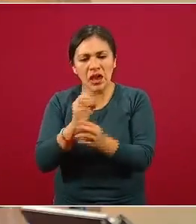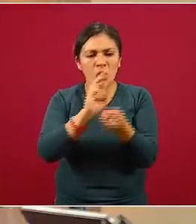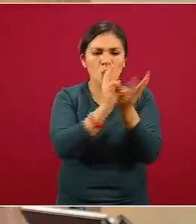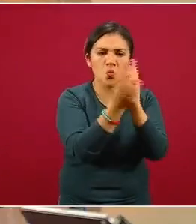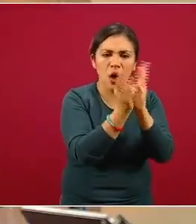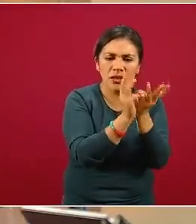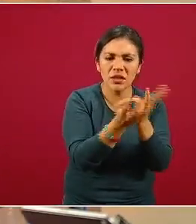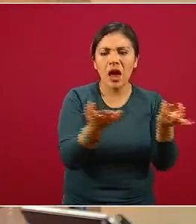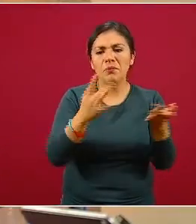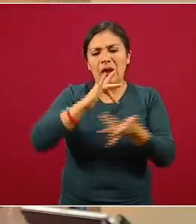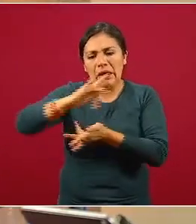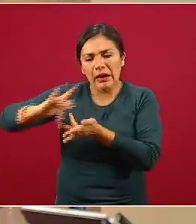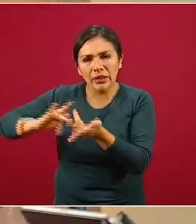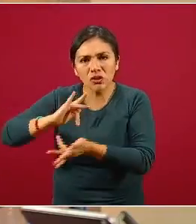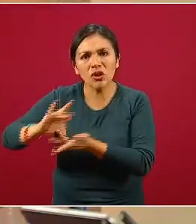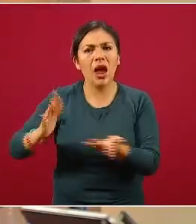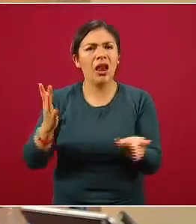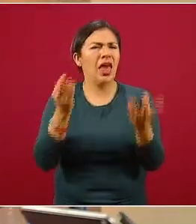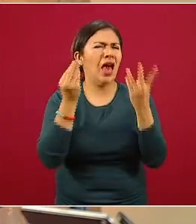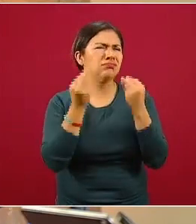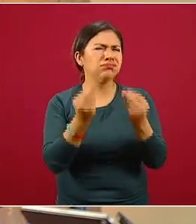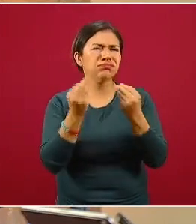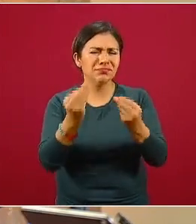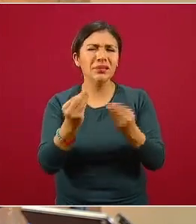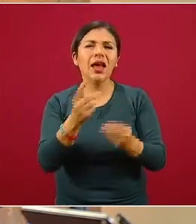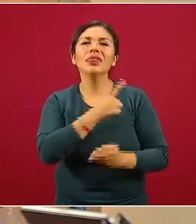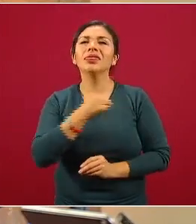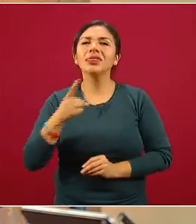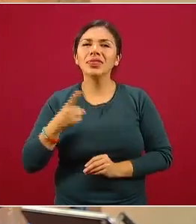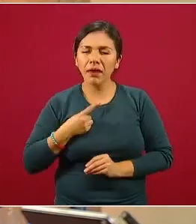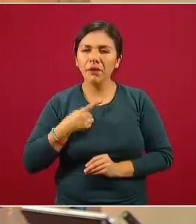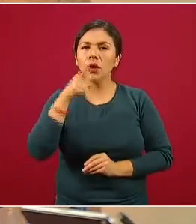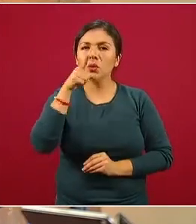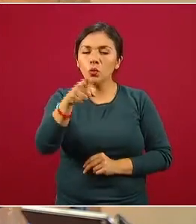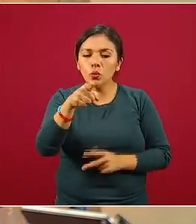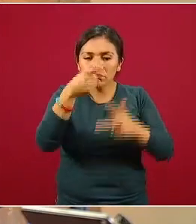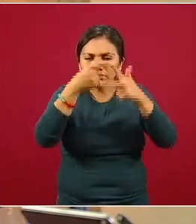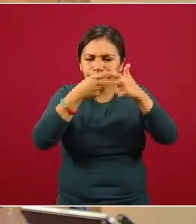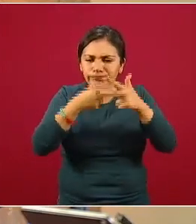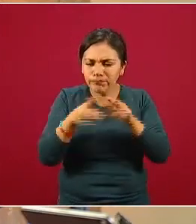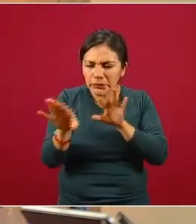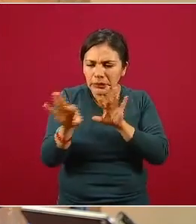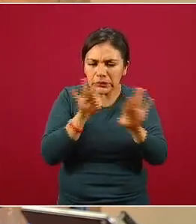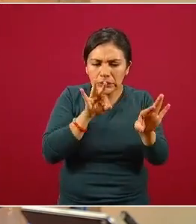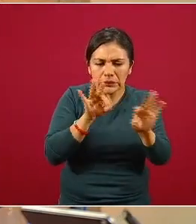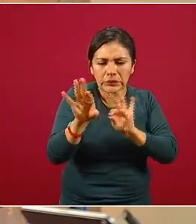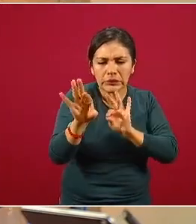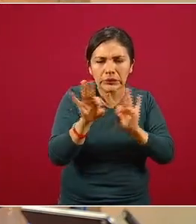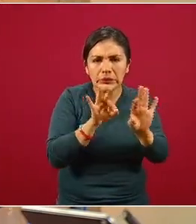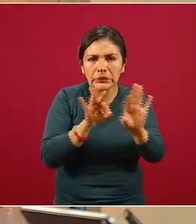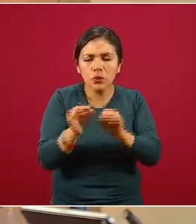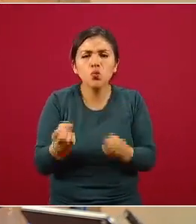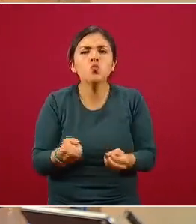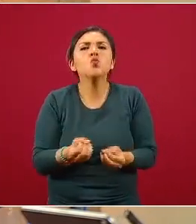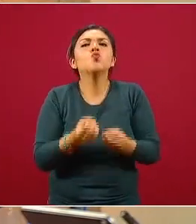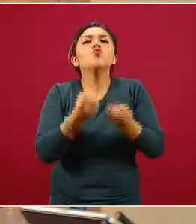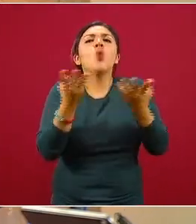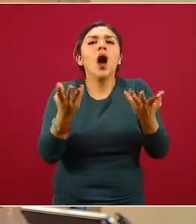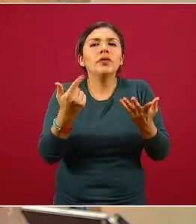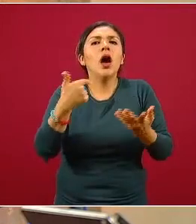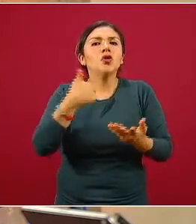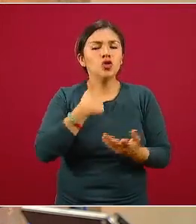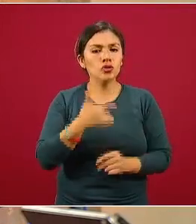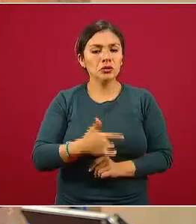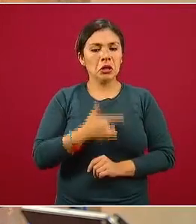WhatsApp, en sistemas de mensajería. Tratemos de medir y elegir cuánta información nos